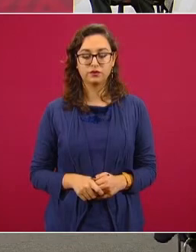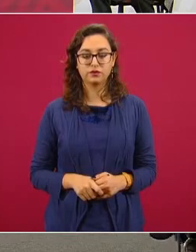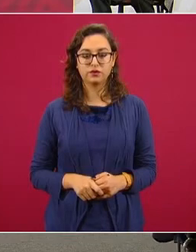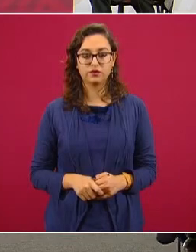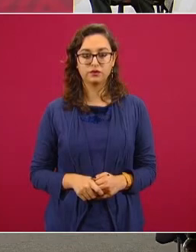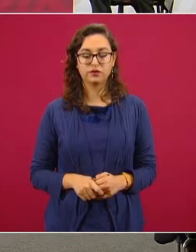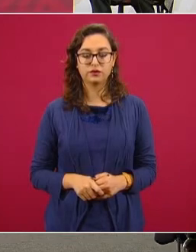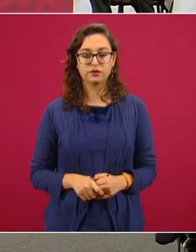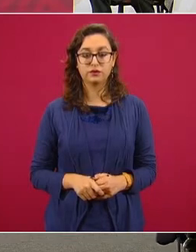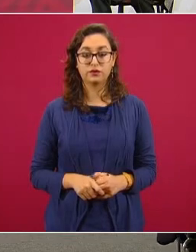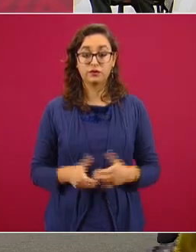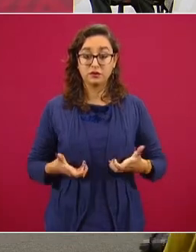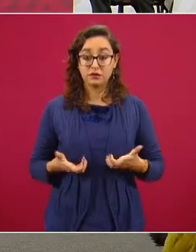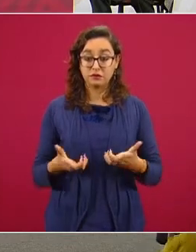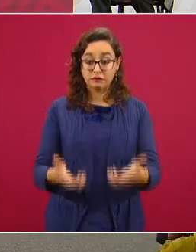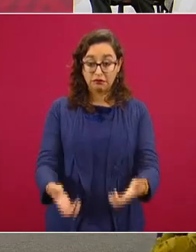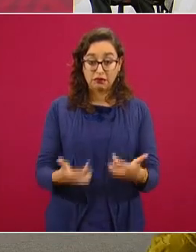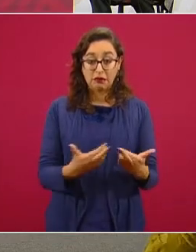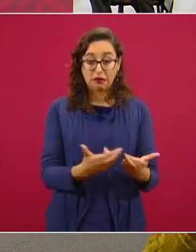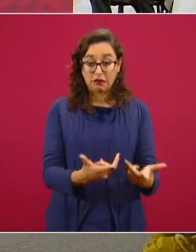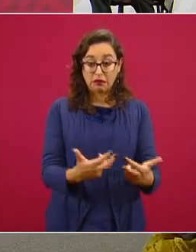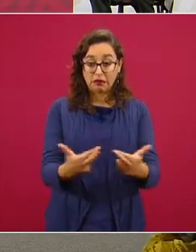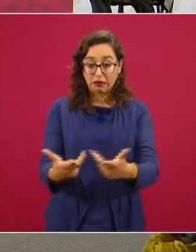bache 77.8,